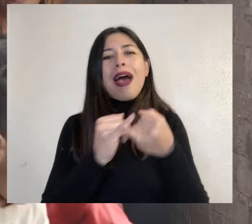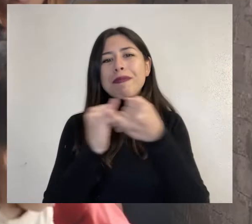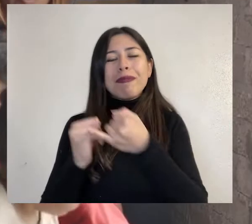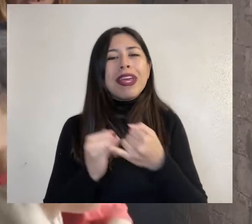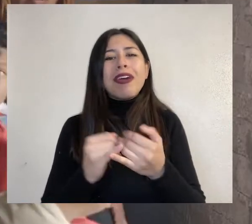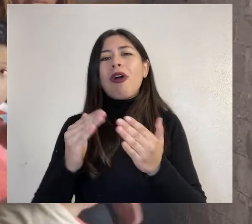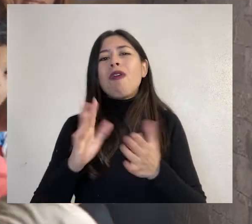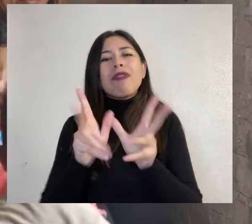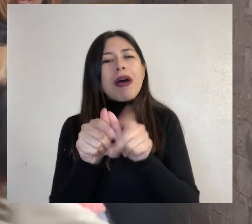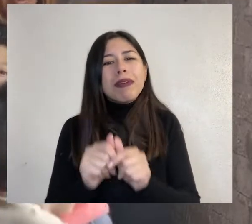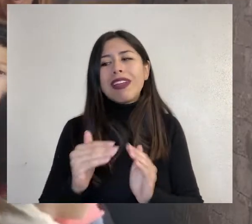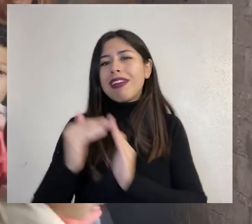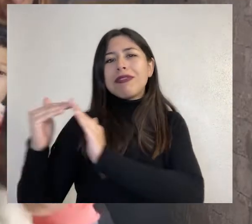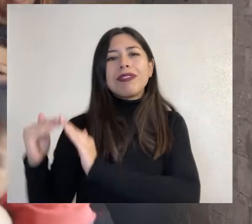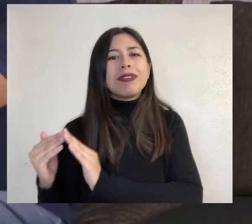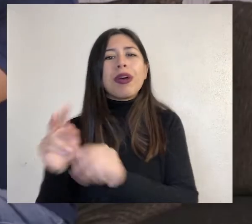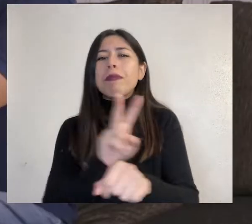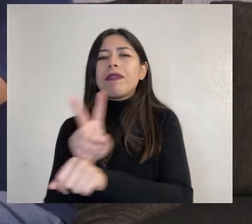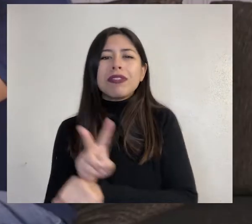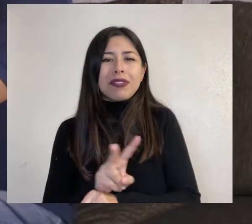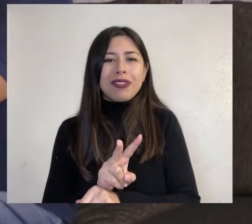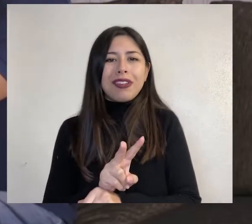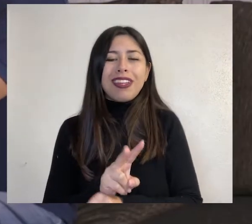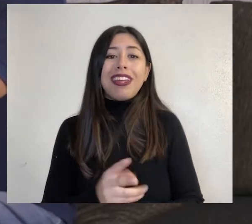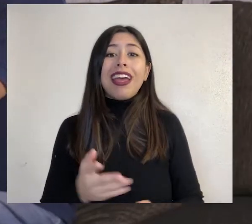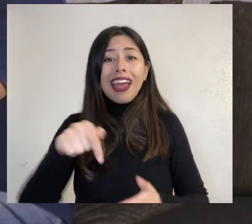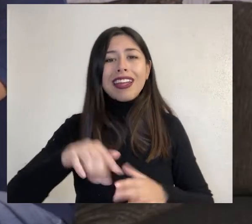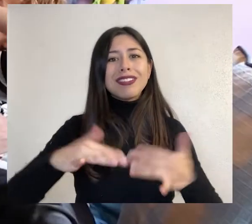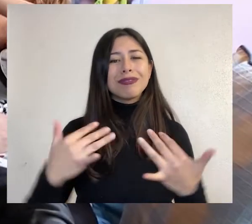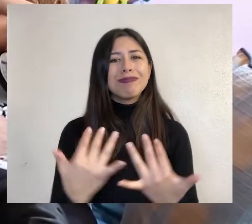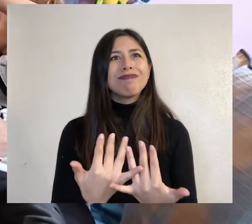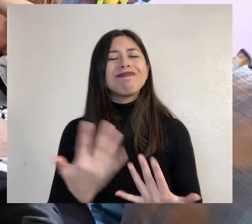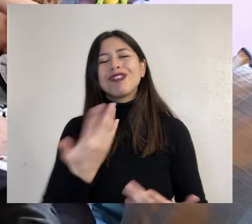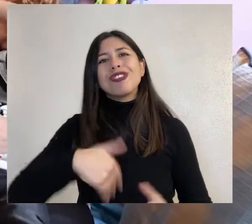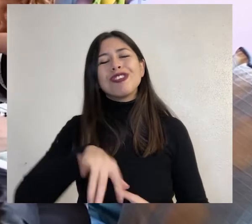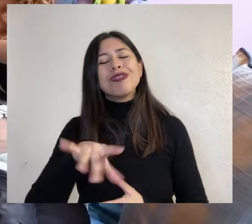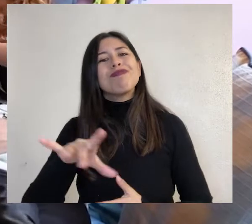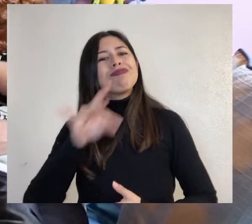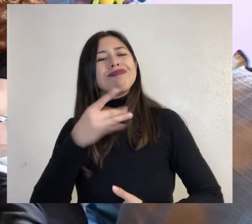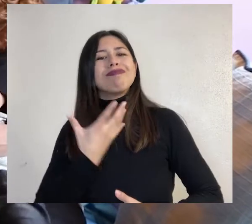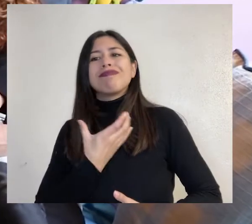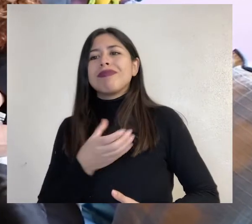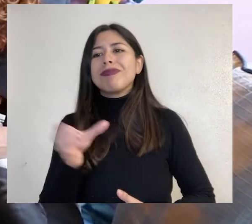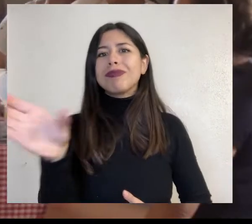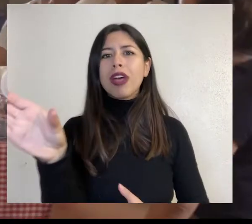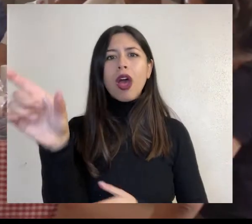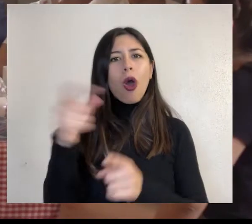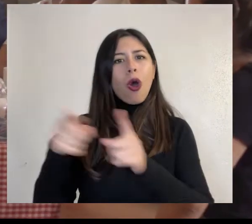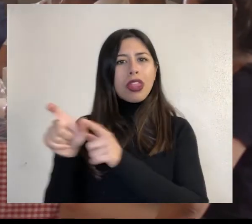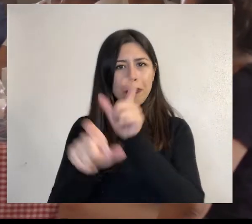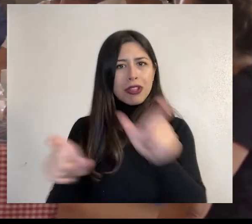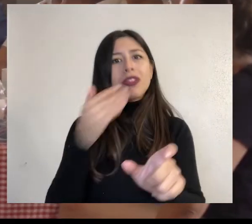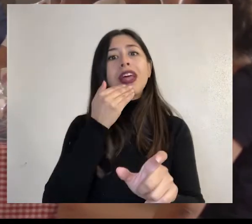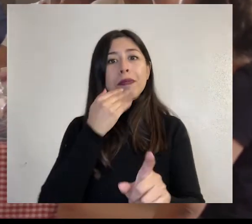amigos, familiares, docentes, vecinos. Esta situación no solo nos invita a empatizar con las otras personas, sino que también